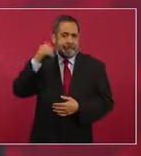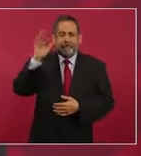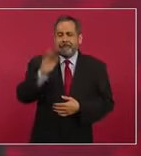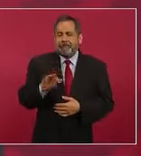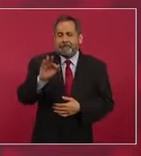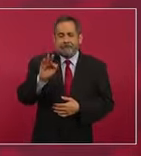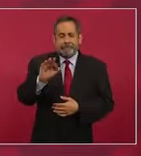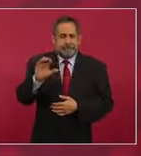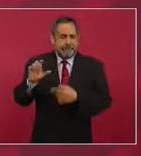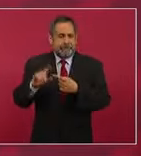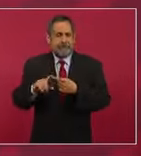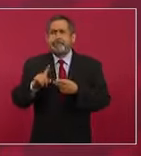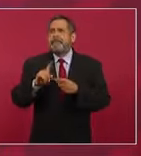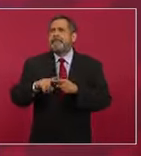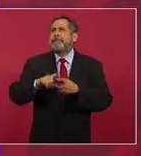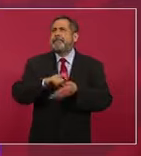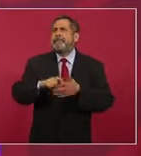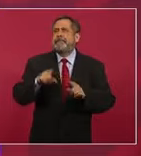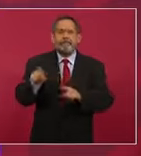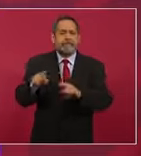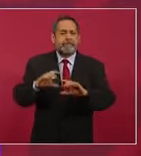Fonatur